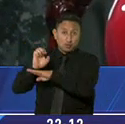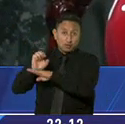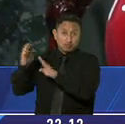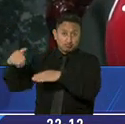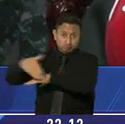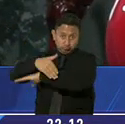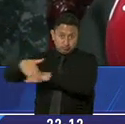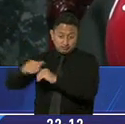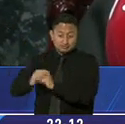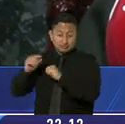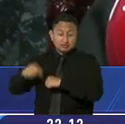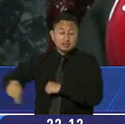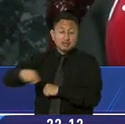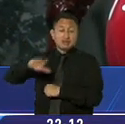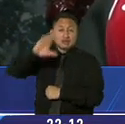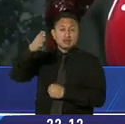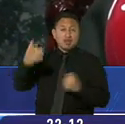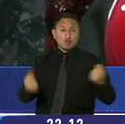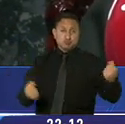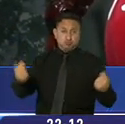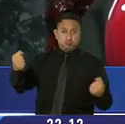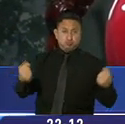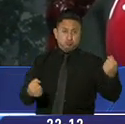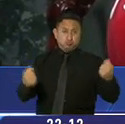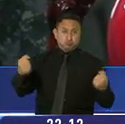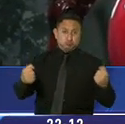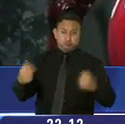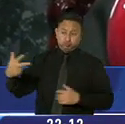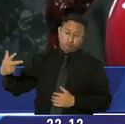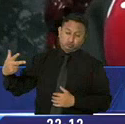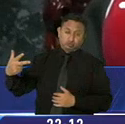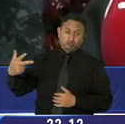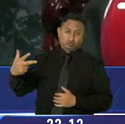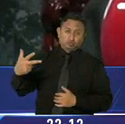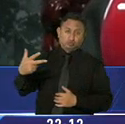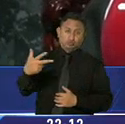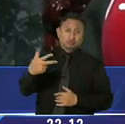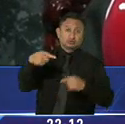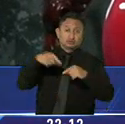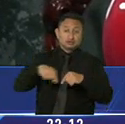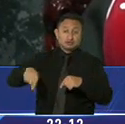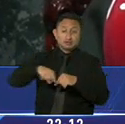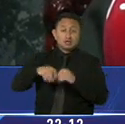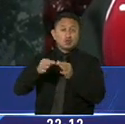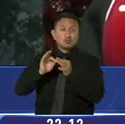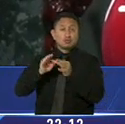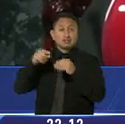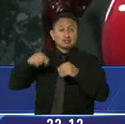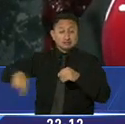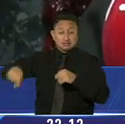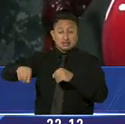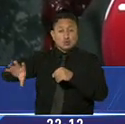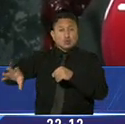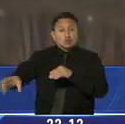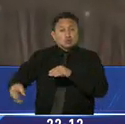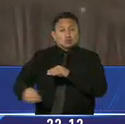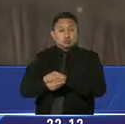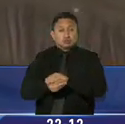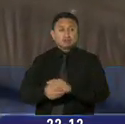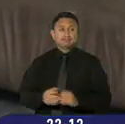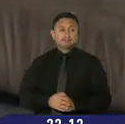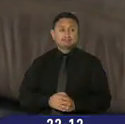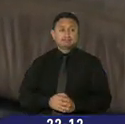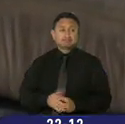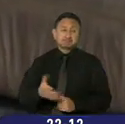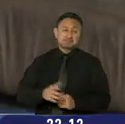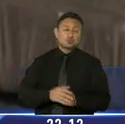utilizaban camiones de transporte de carga pesada modificadas en su estructura para el ocultamiento de la droga. De 1 a 2 toneladas